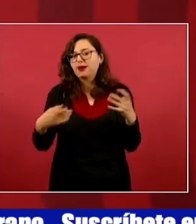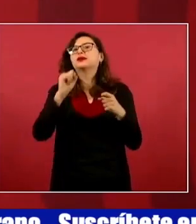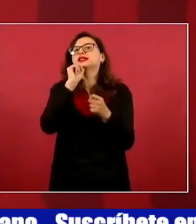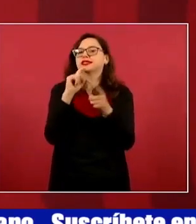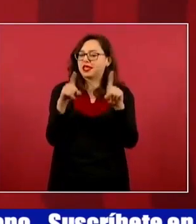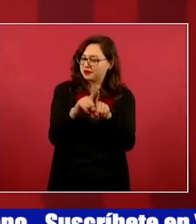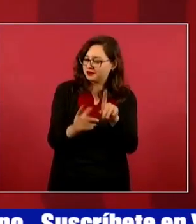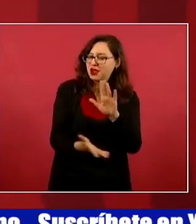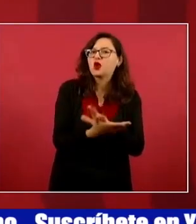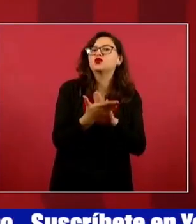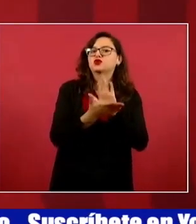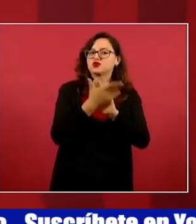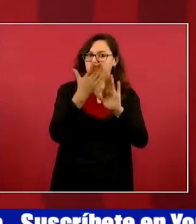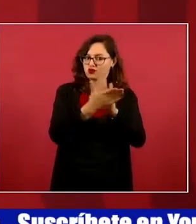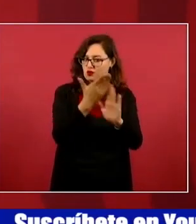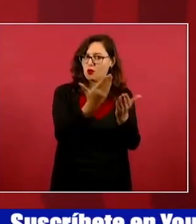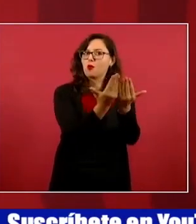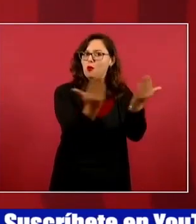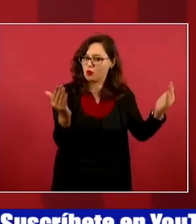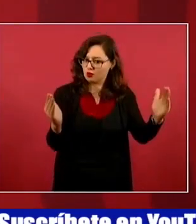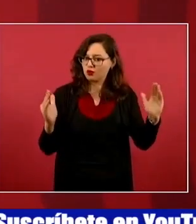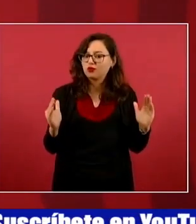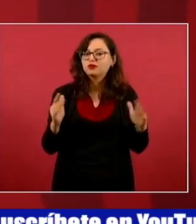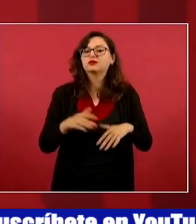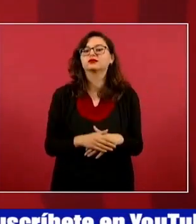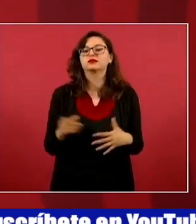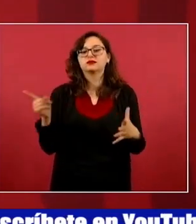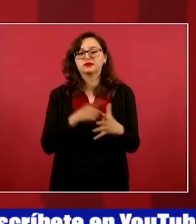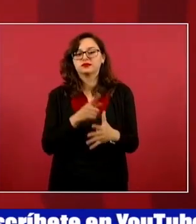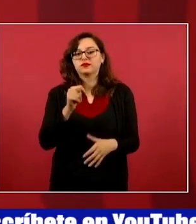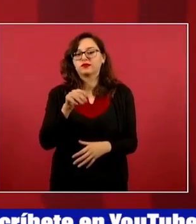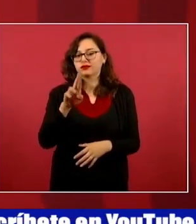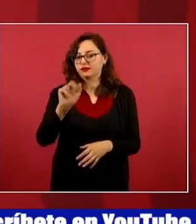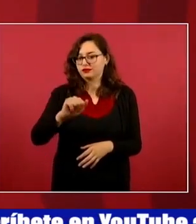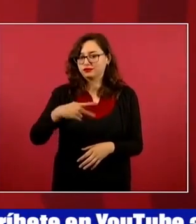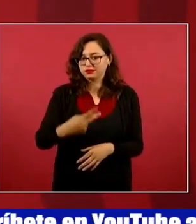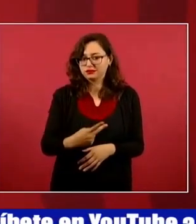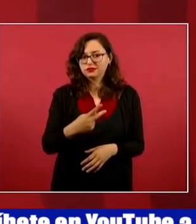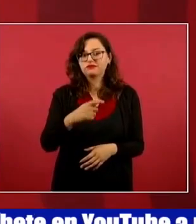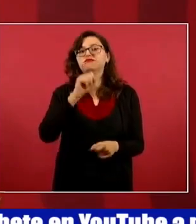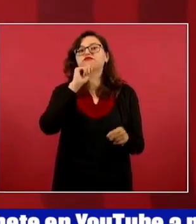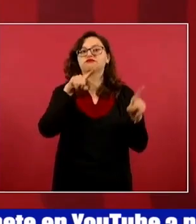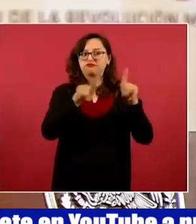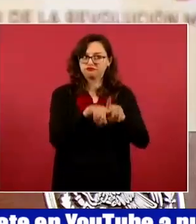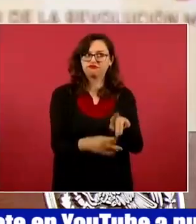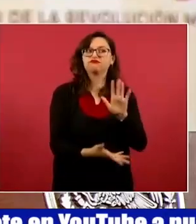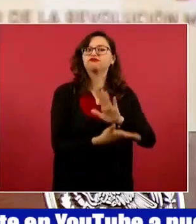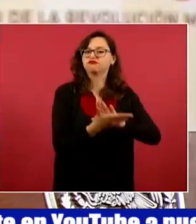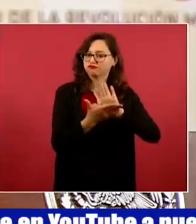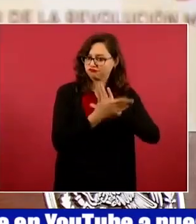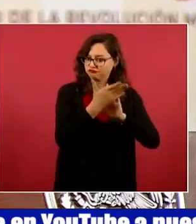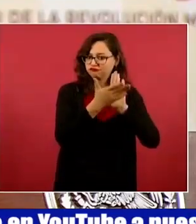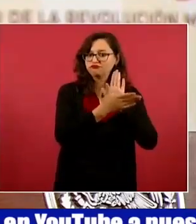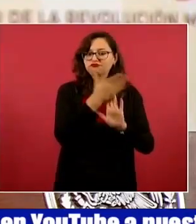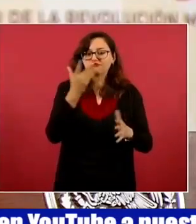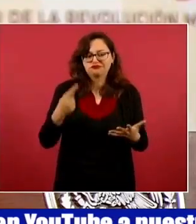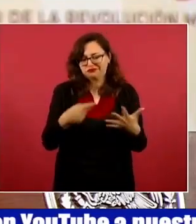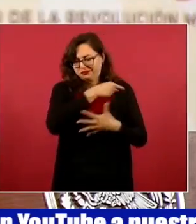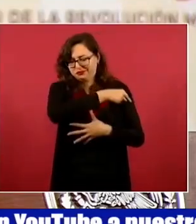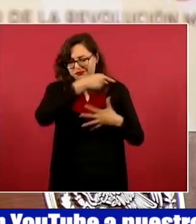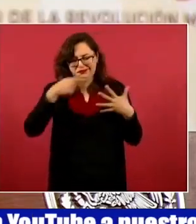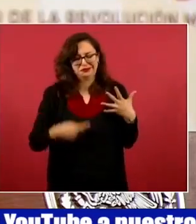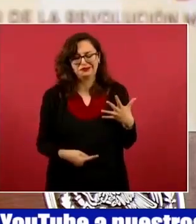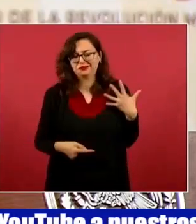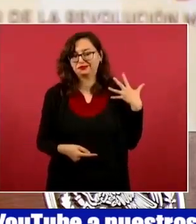Trump. Y el único que dijo no vamos a